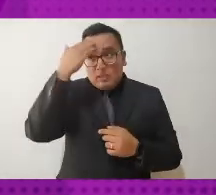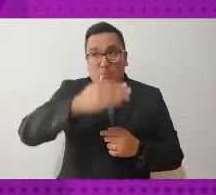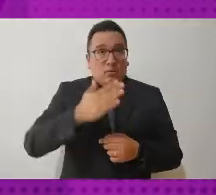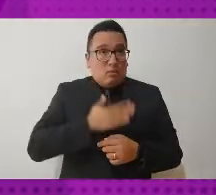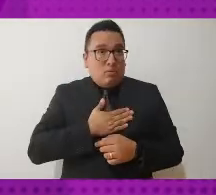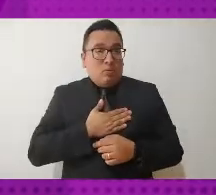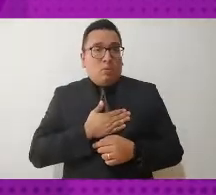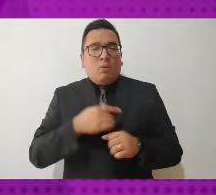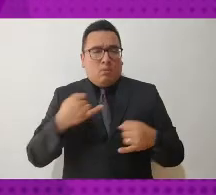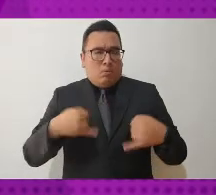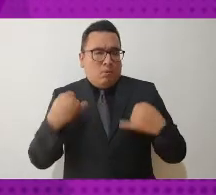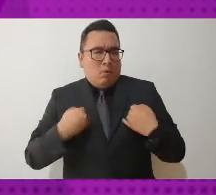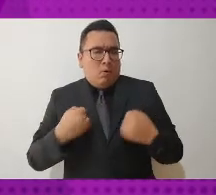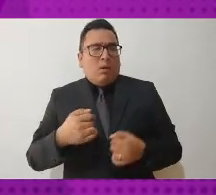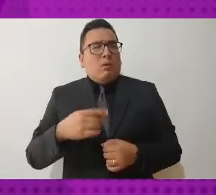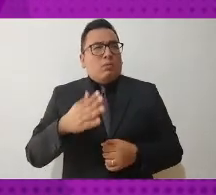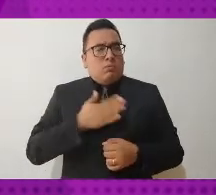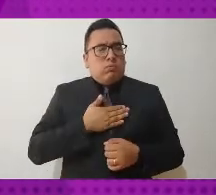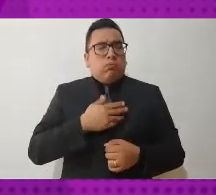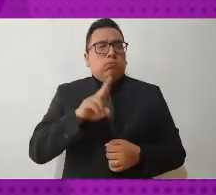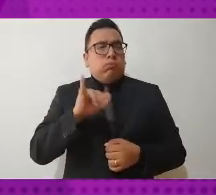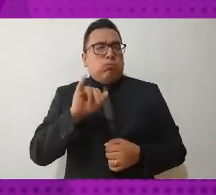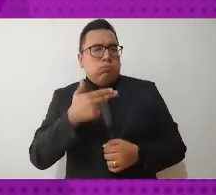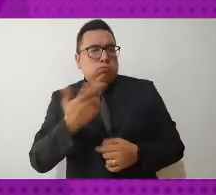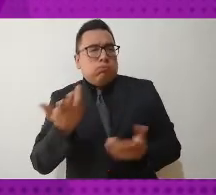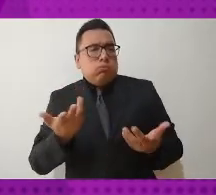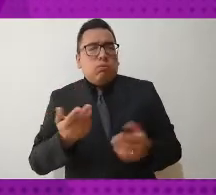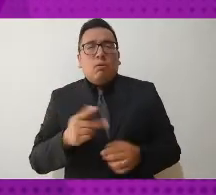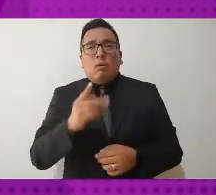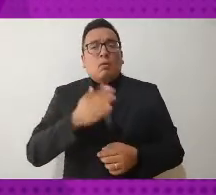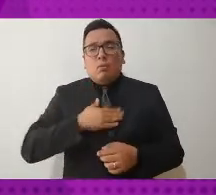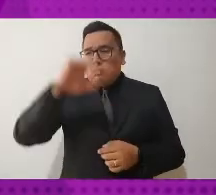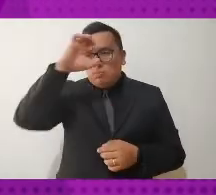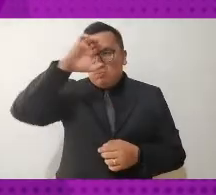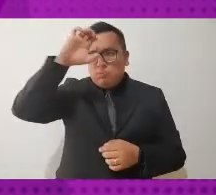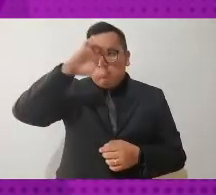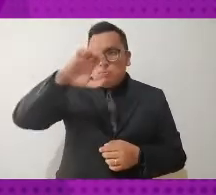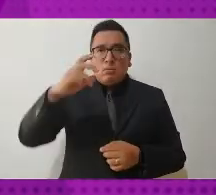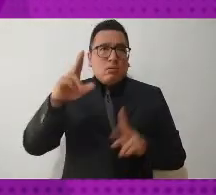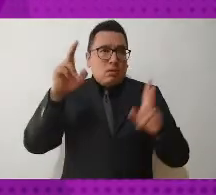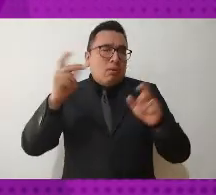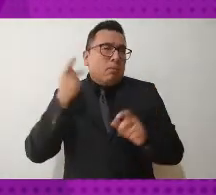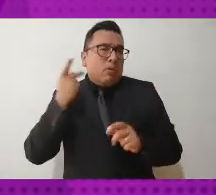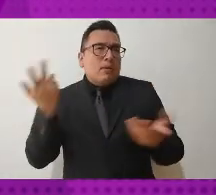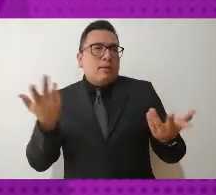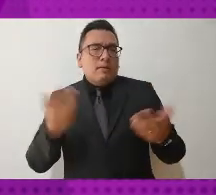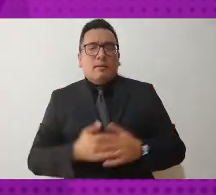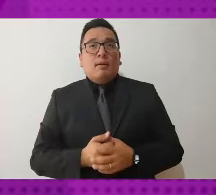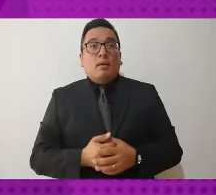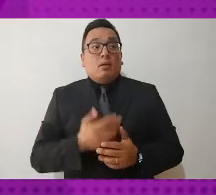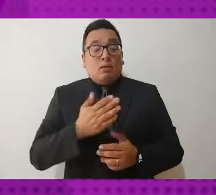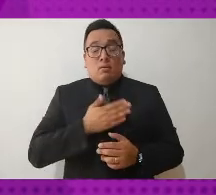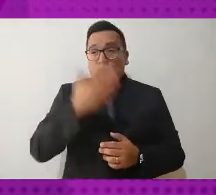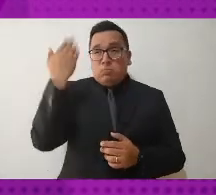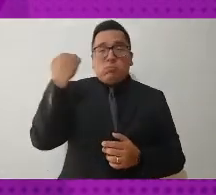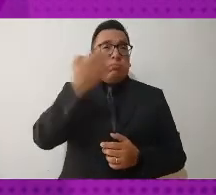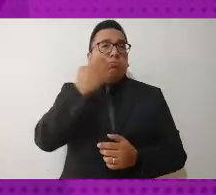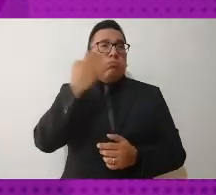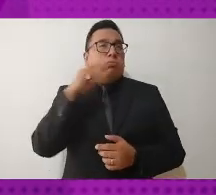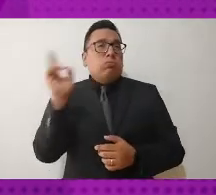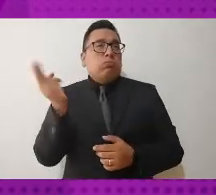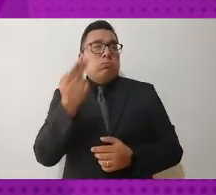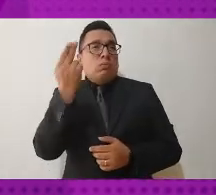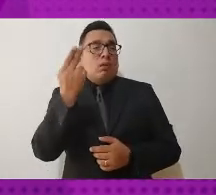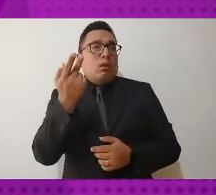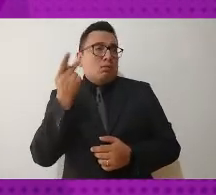supiera que era una persona joven que vivía con VIH Y aparte pues tenía experiencia en la política no O sea que pues mi formación